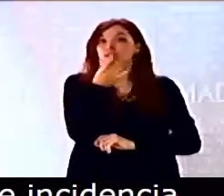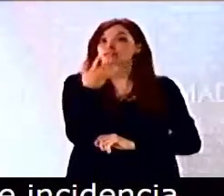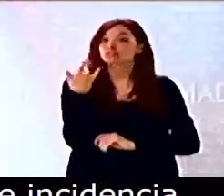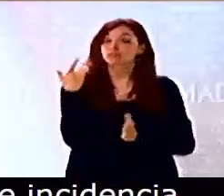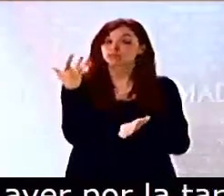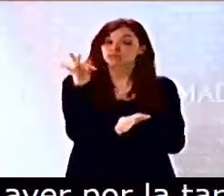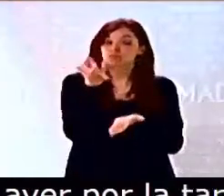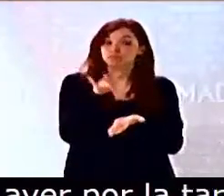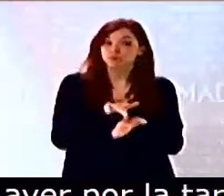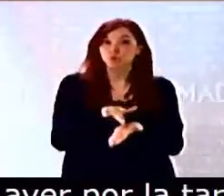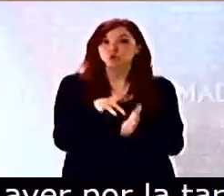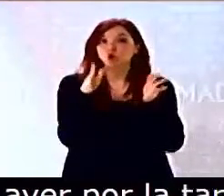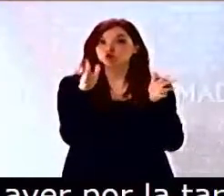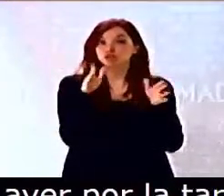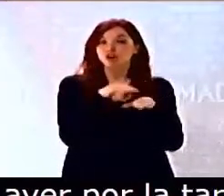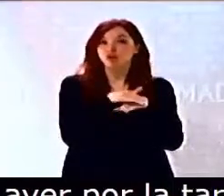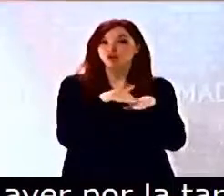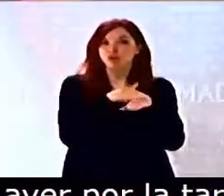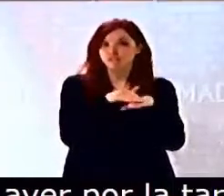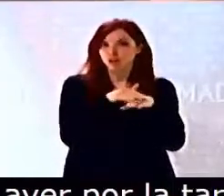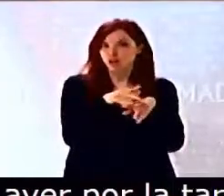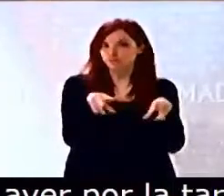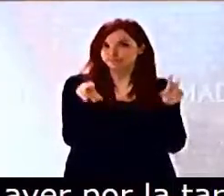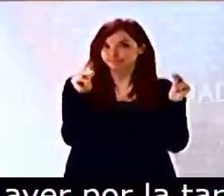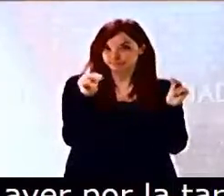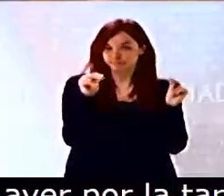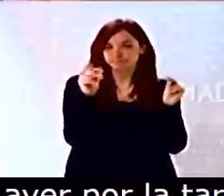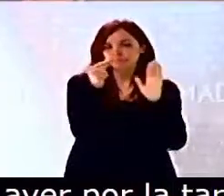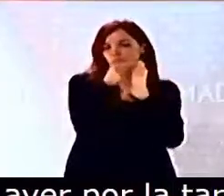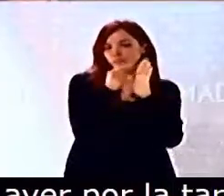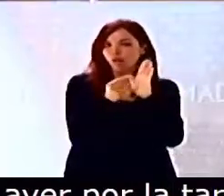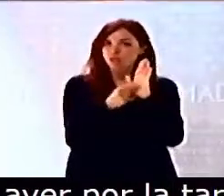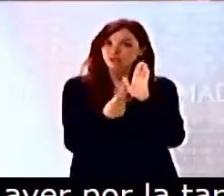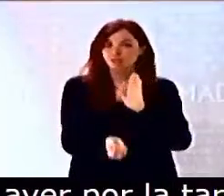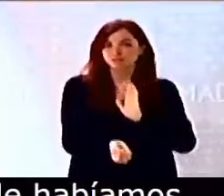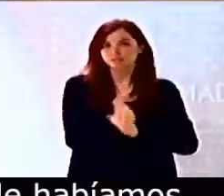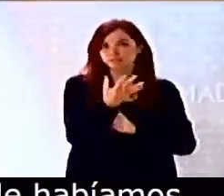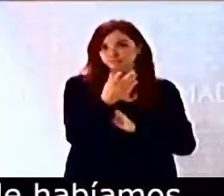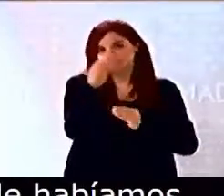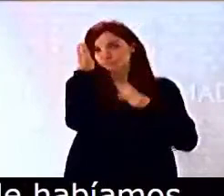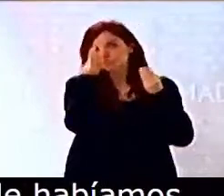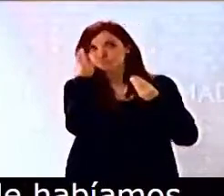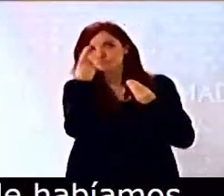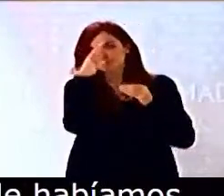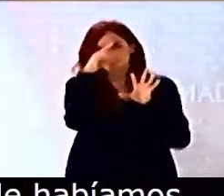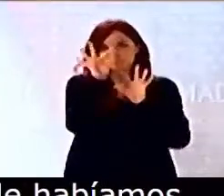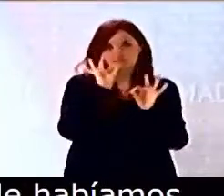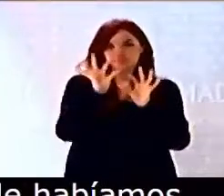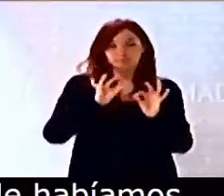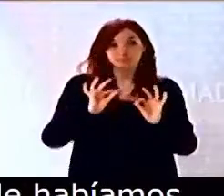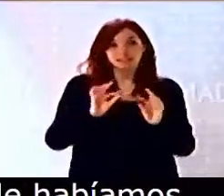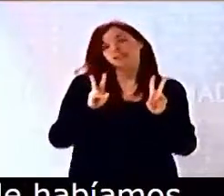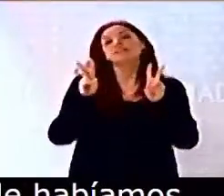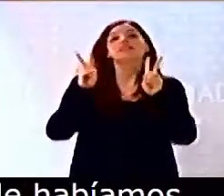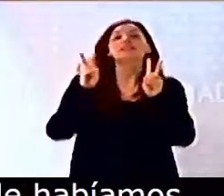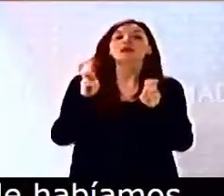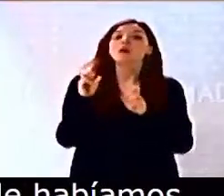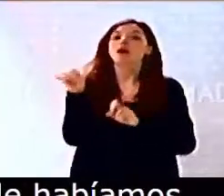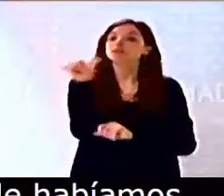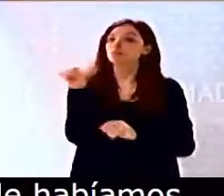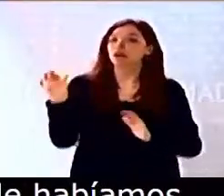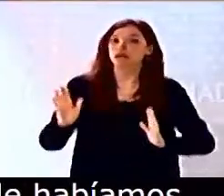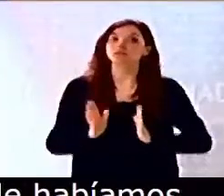celebrado Consejo de Gobierno donde habíamos adoptado una serie de decisiones con respecto a las medidas de Semana